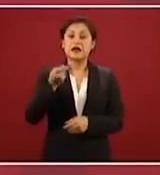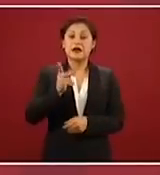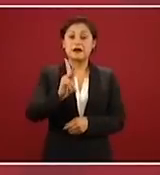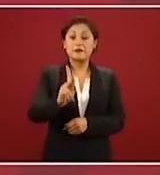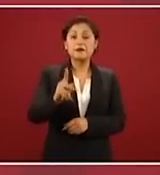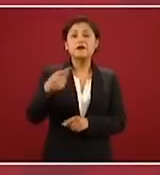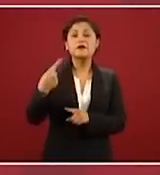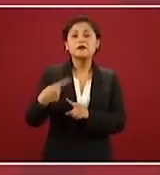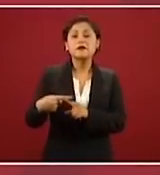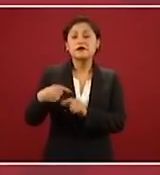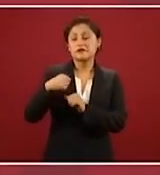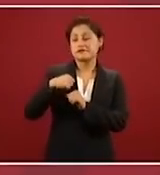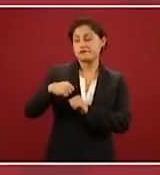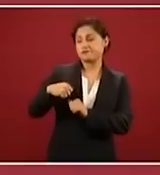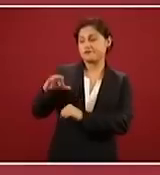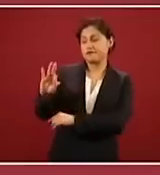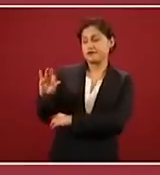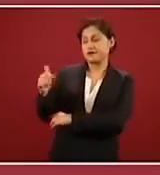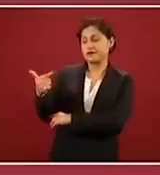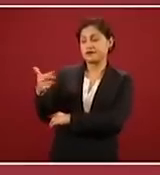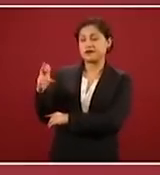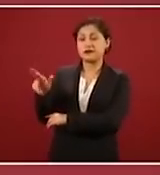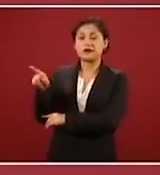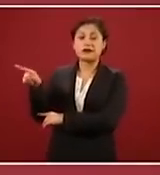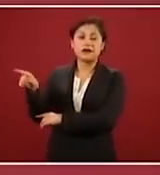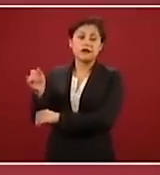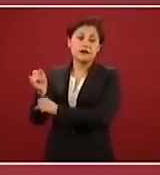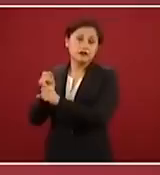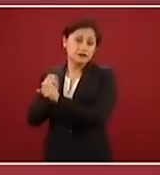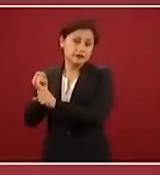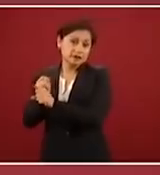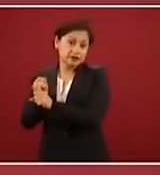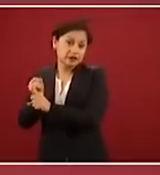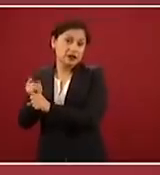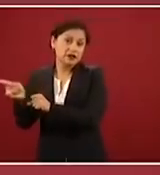abiertas estas averiguaciones previas. Yo ya, no me quiero meter, no sé